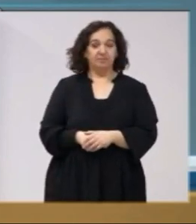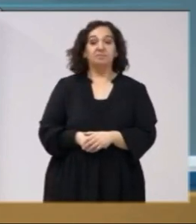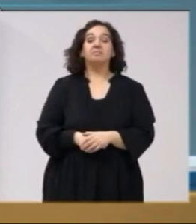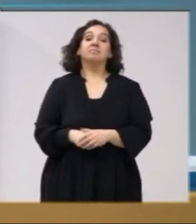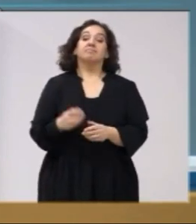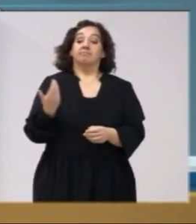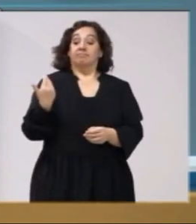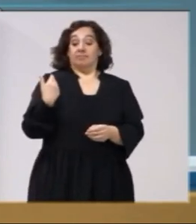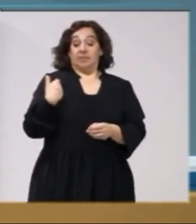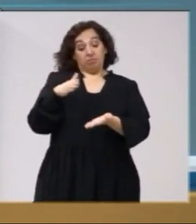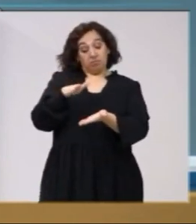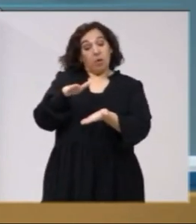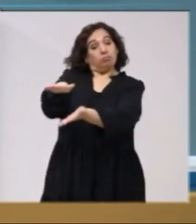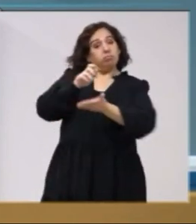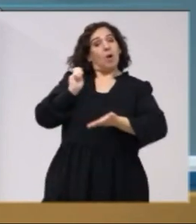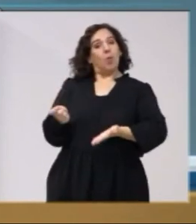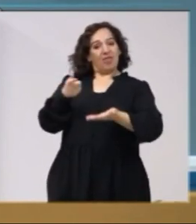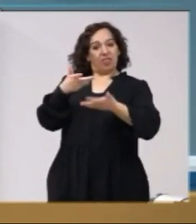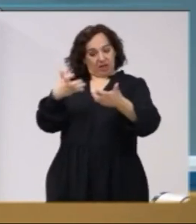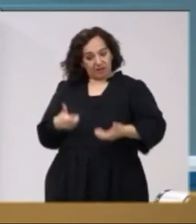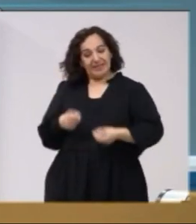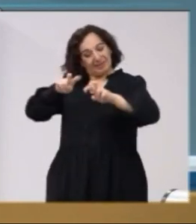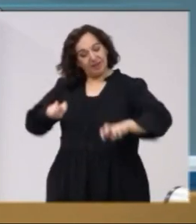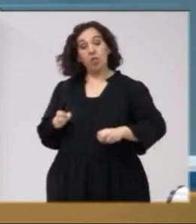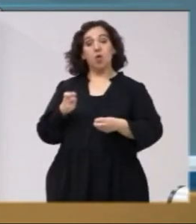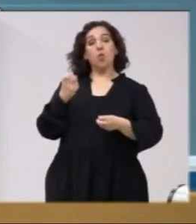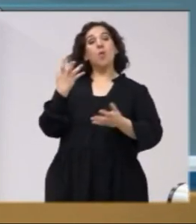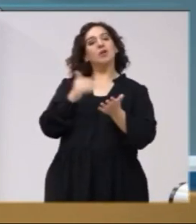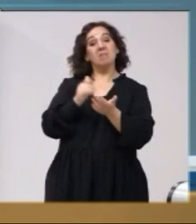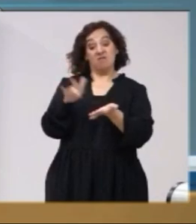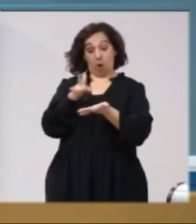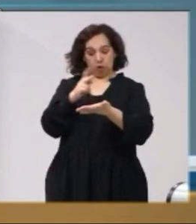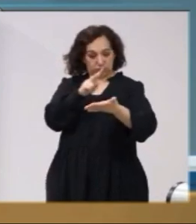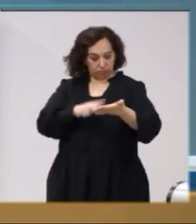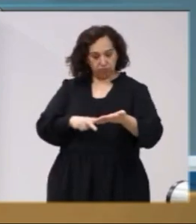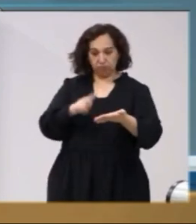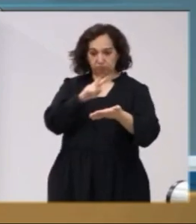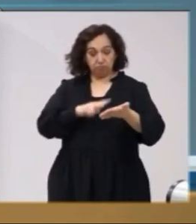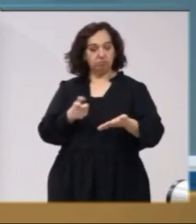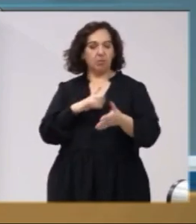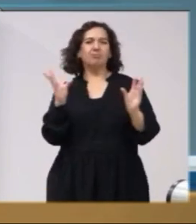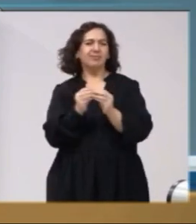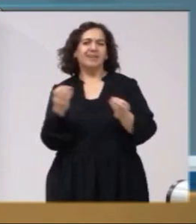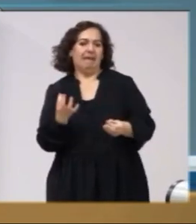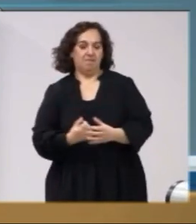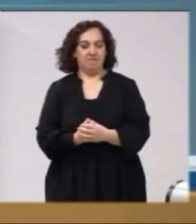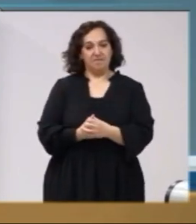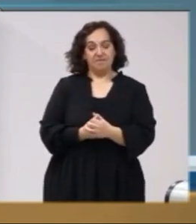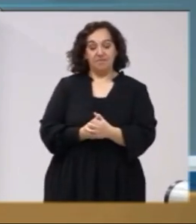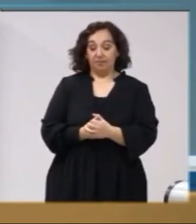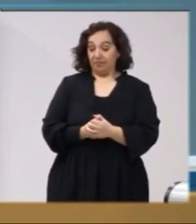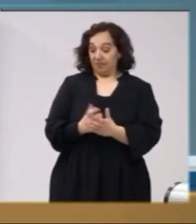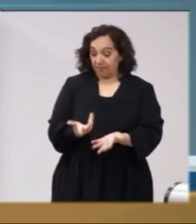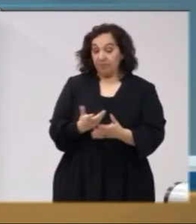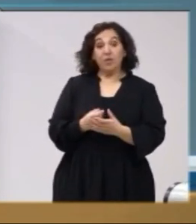visto los 4.000 folios de la investigación, se concluye que estos